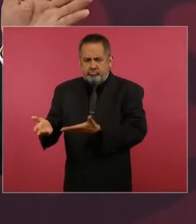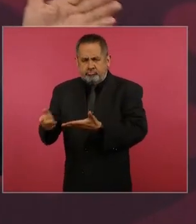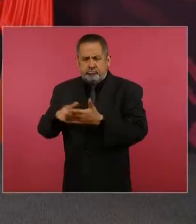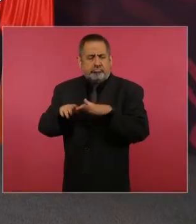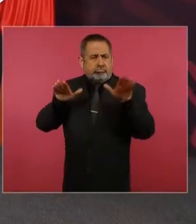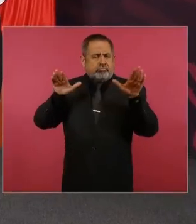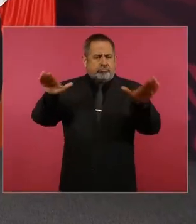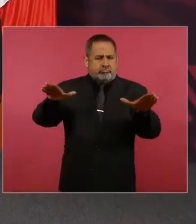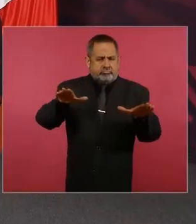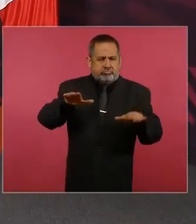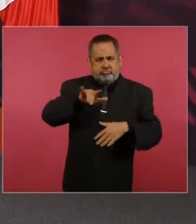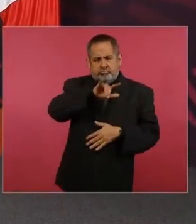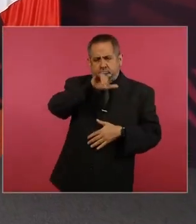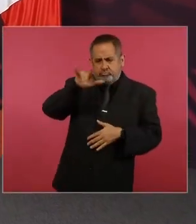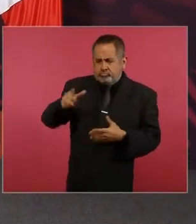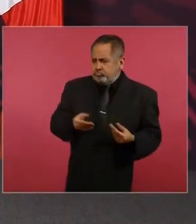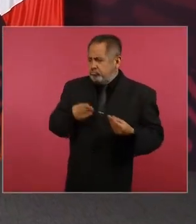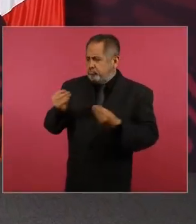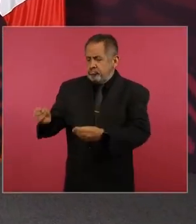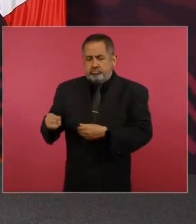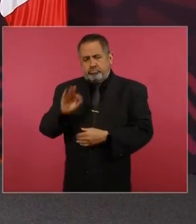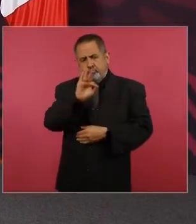los aviones en una fecha